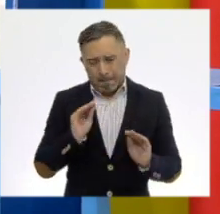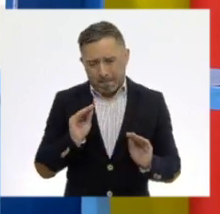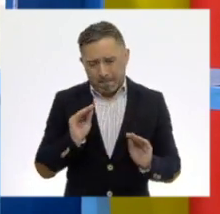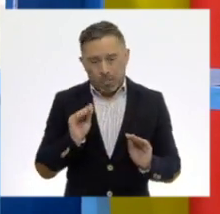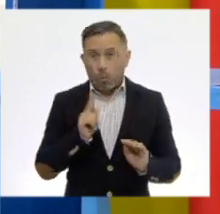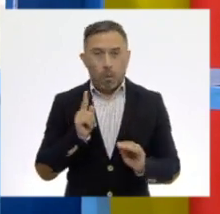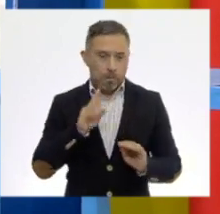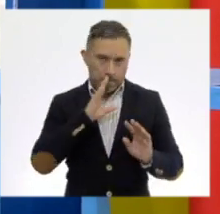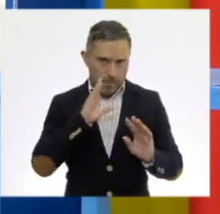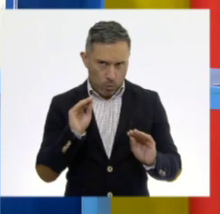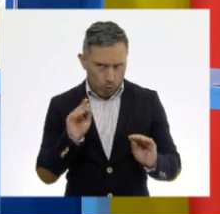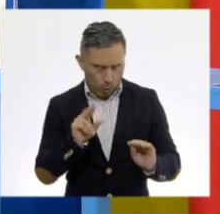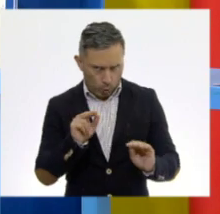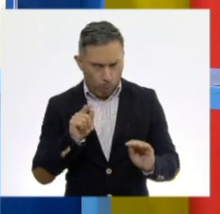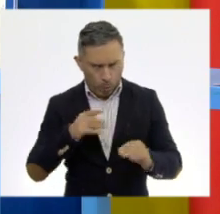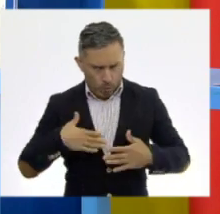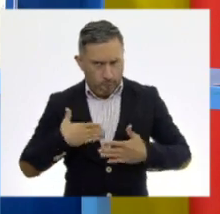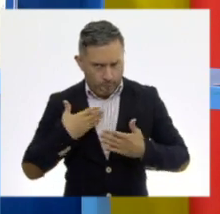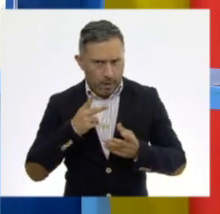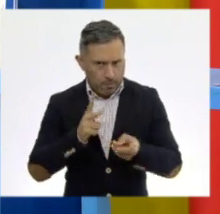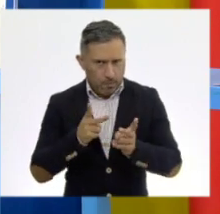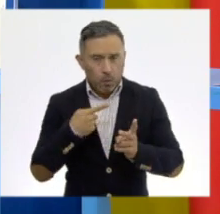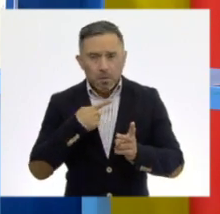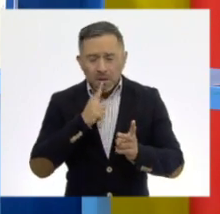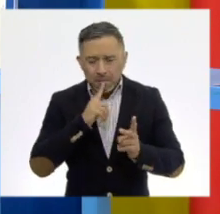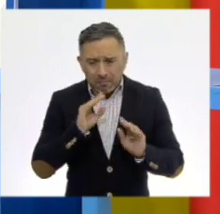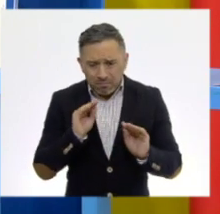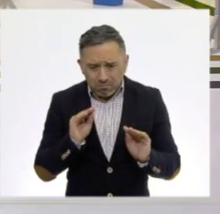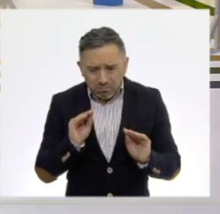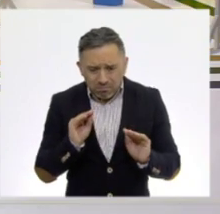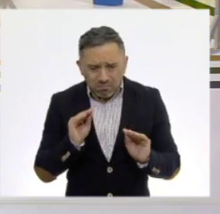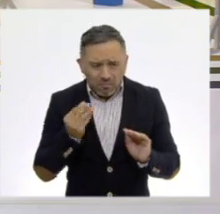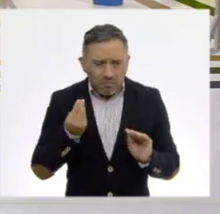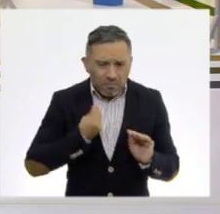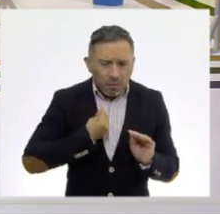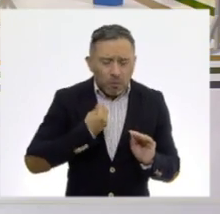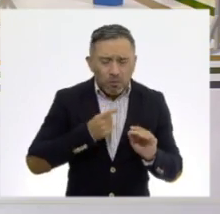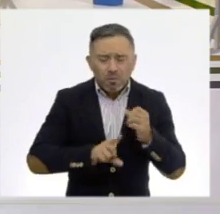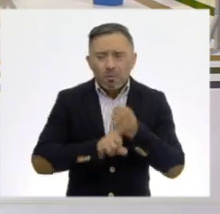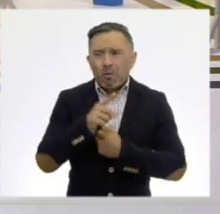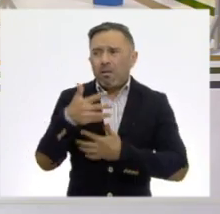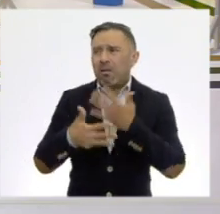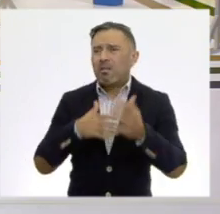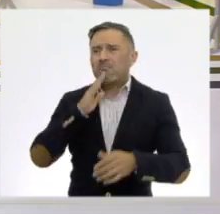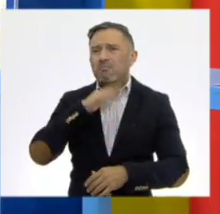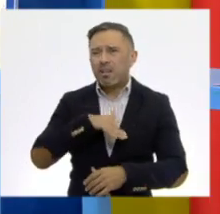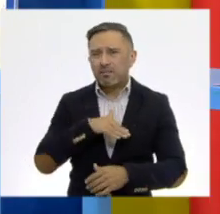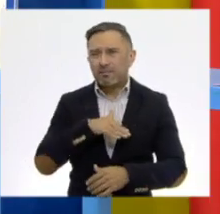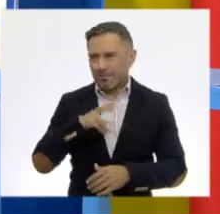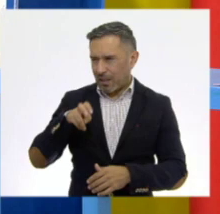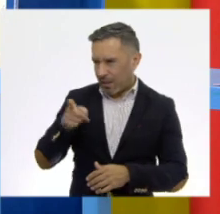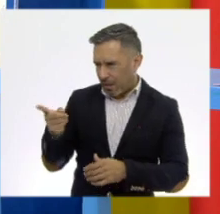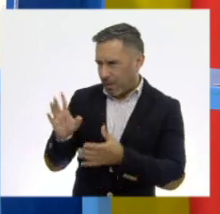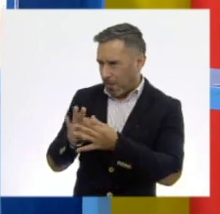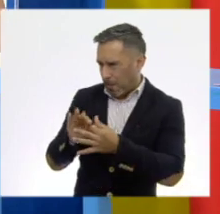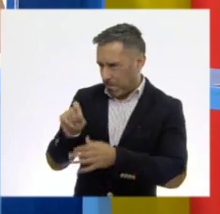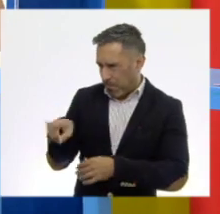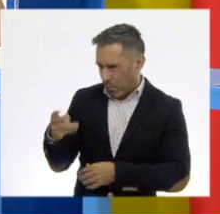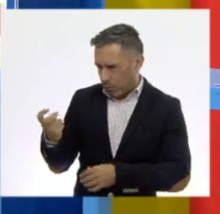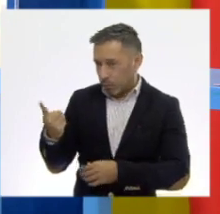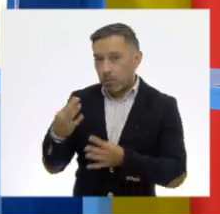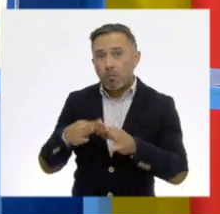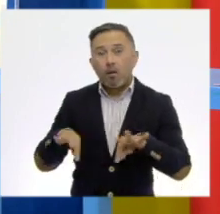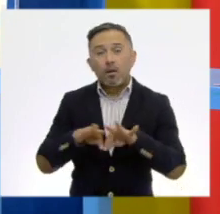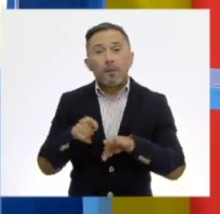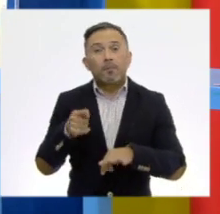lo guardan y todo lo que puede ocurrir. Así que creo que aquí está la clave, como muy bien dices tú. Este camino puede ayudarnos.